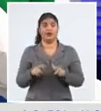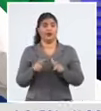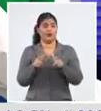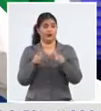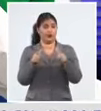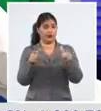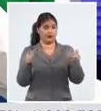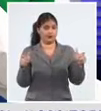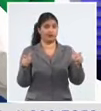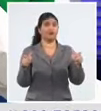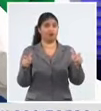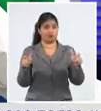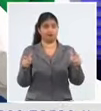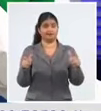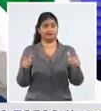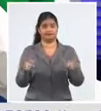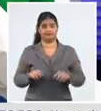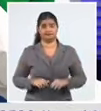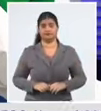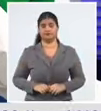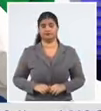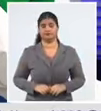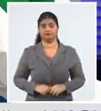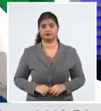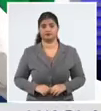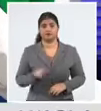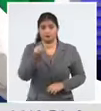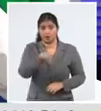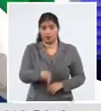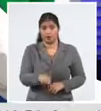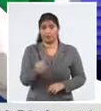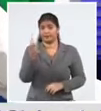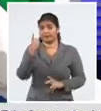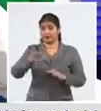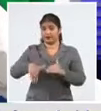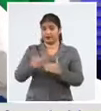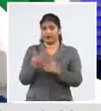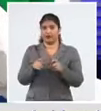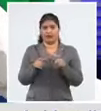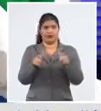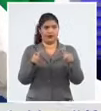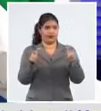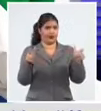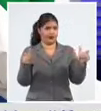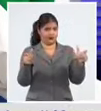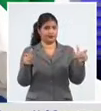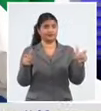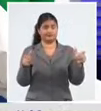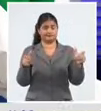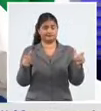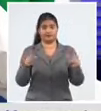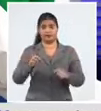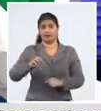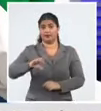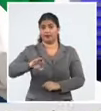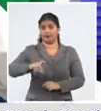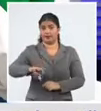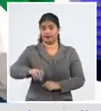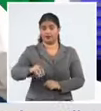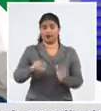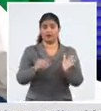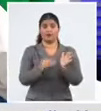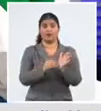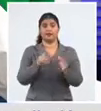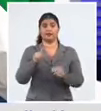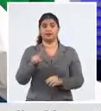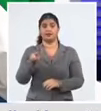anterior. Y si no me equivoco, la cifra más alta que hemos tenido. En Pinar del Río se diagnostican